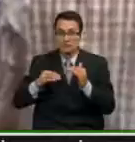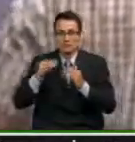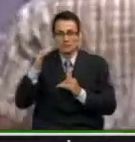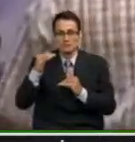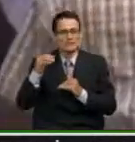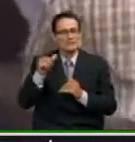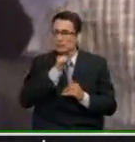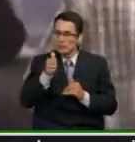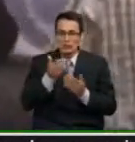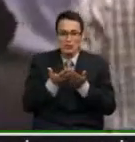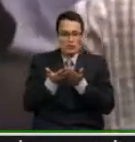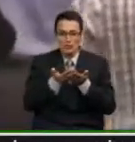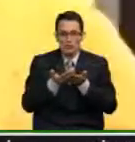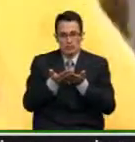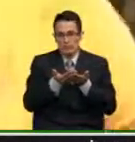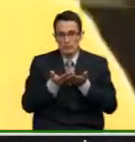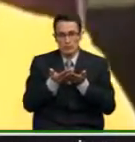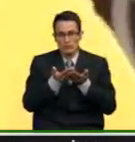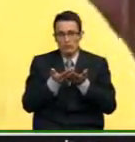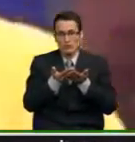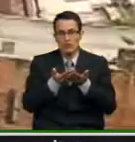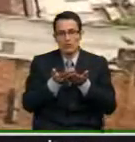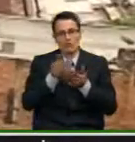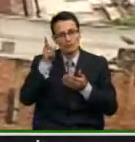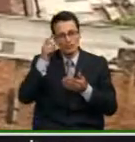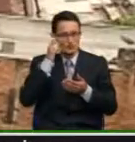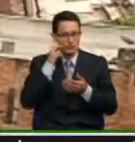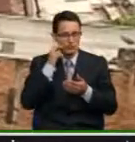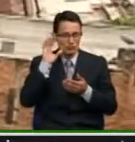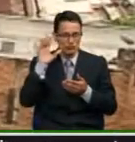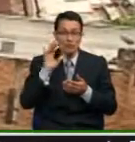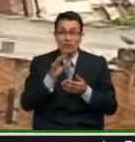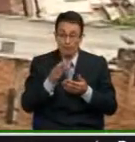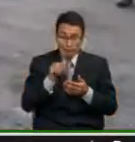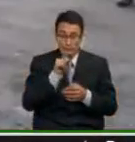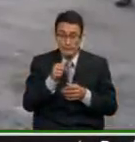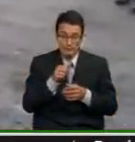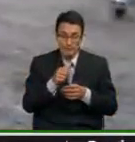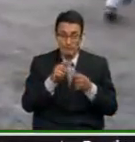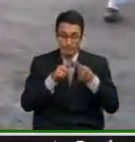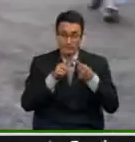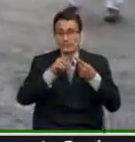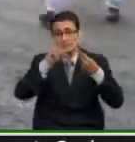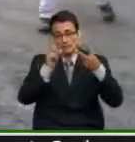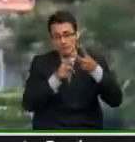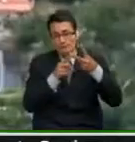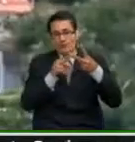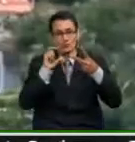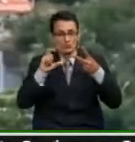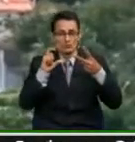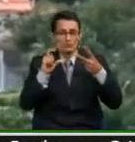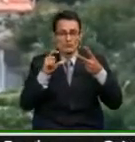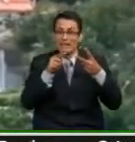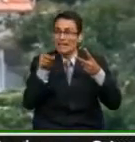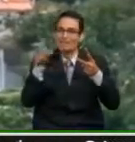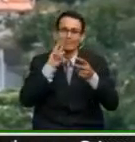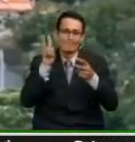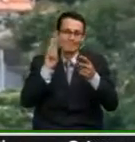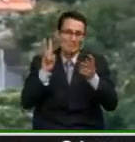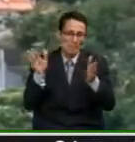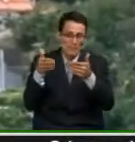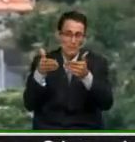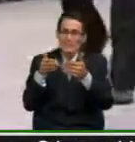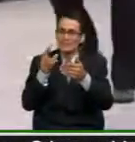su bajo desarrollo ha hecho que las oportunidades sean pocas mientras que en cúcuta el cierre fronterizo ha obligado a mirar otras opciones las